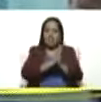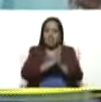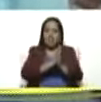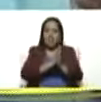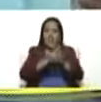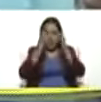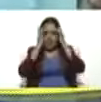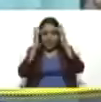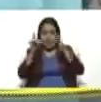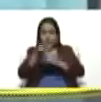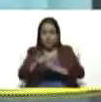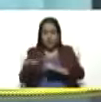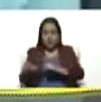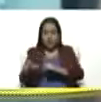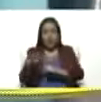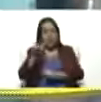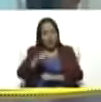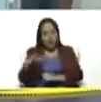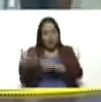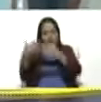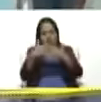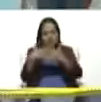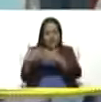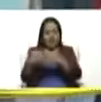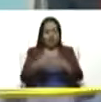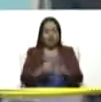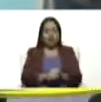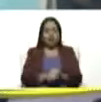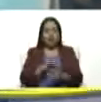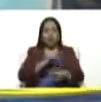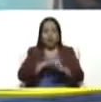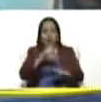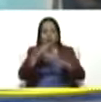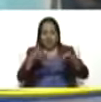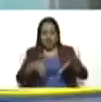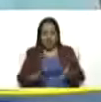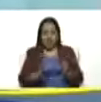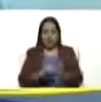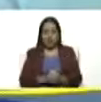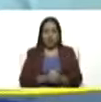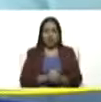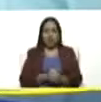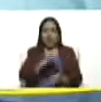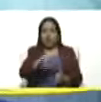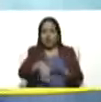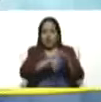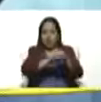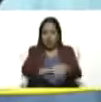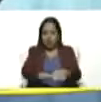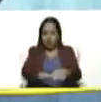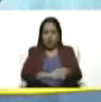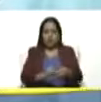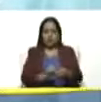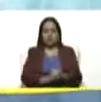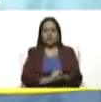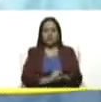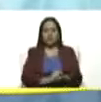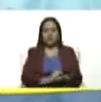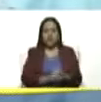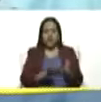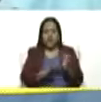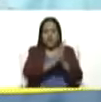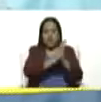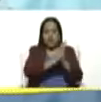sabios y guerreros. Porque allá nació el gran José Gregorio Hernández, nuestro